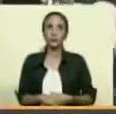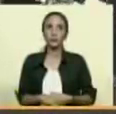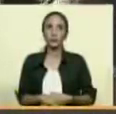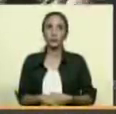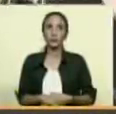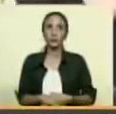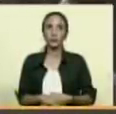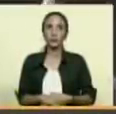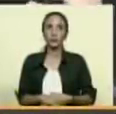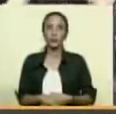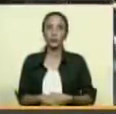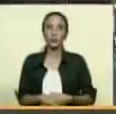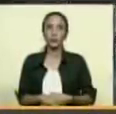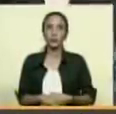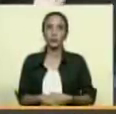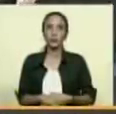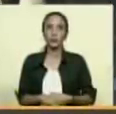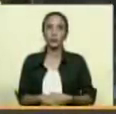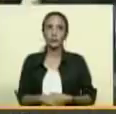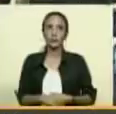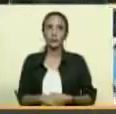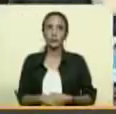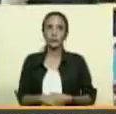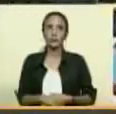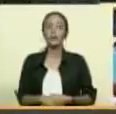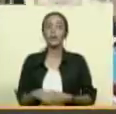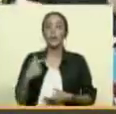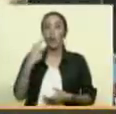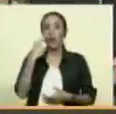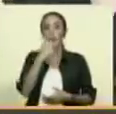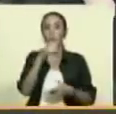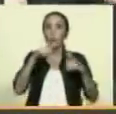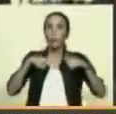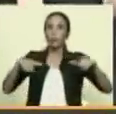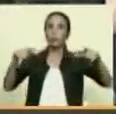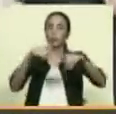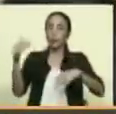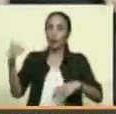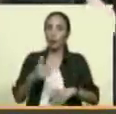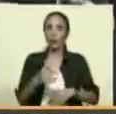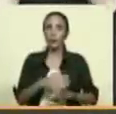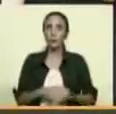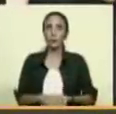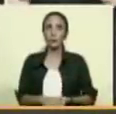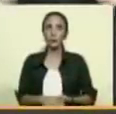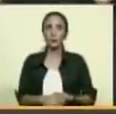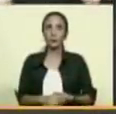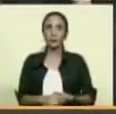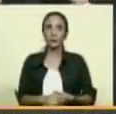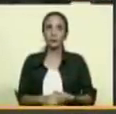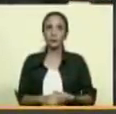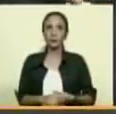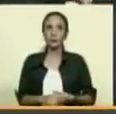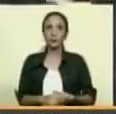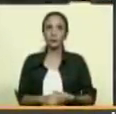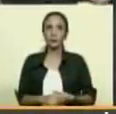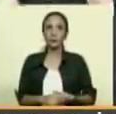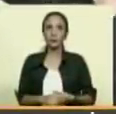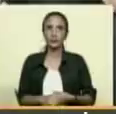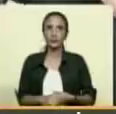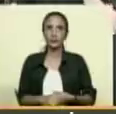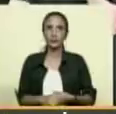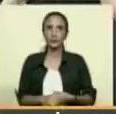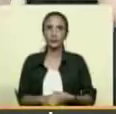estado Barinas, la capital de esta entidad llanera, la tierra natal del comandante supremo de la revolución